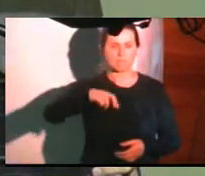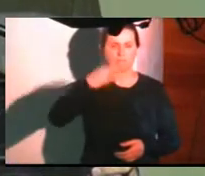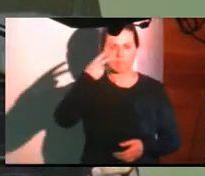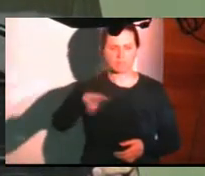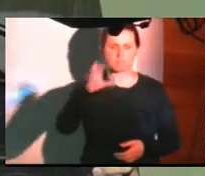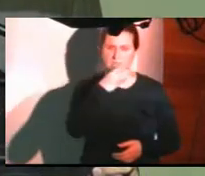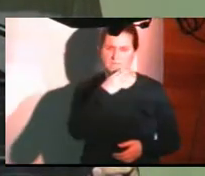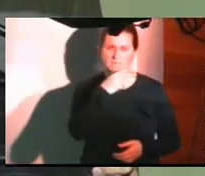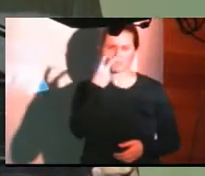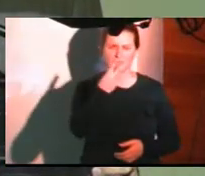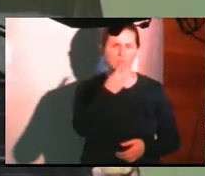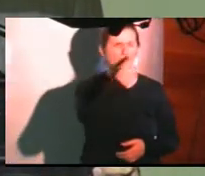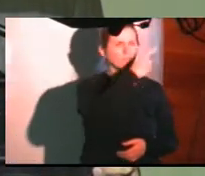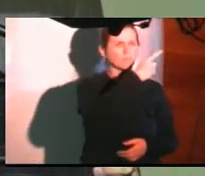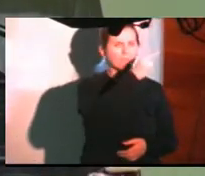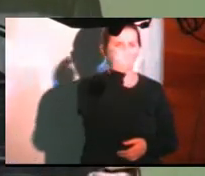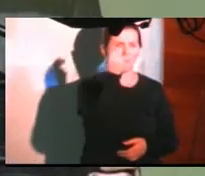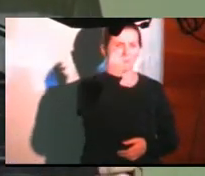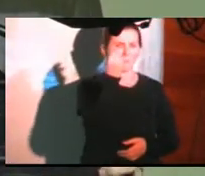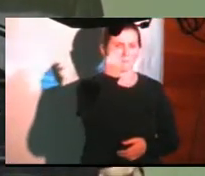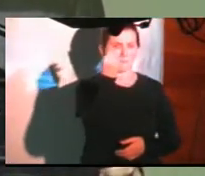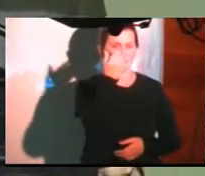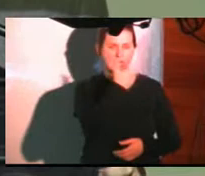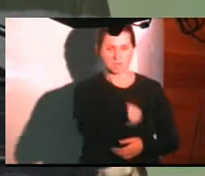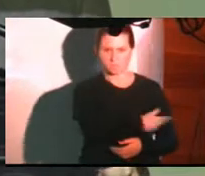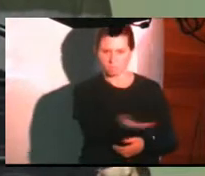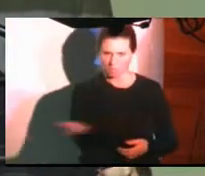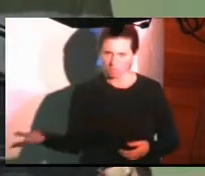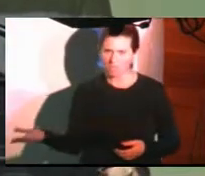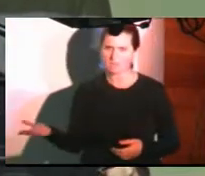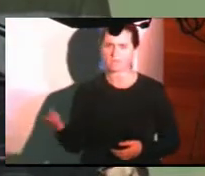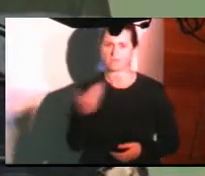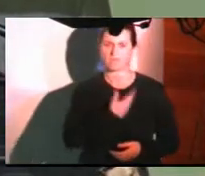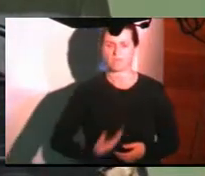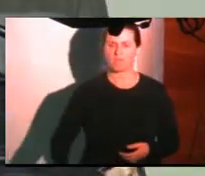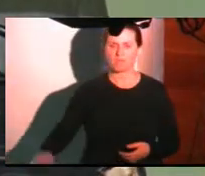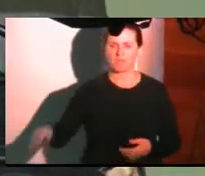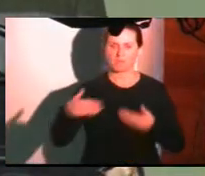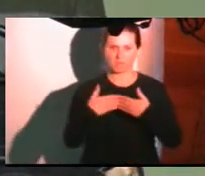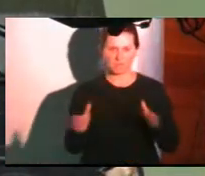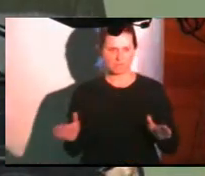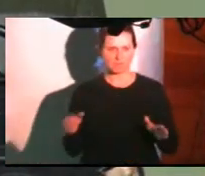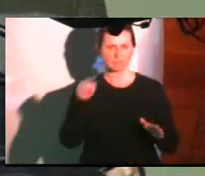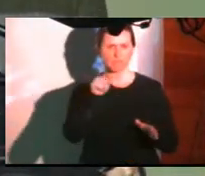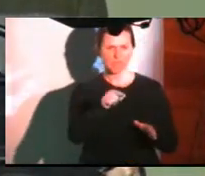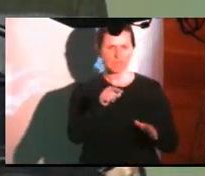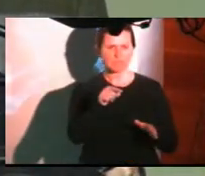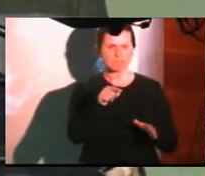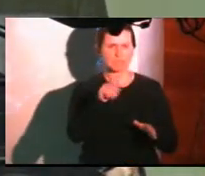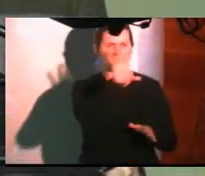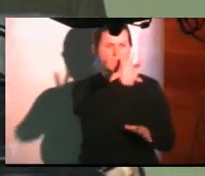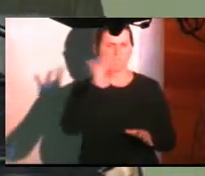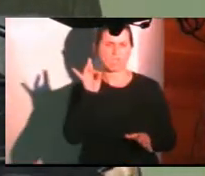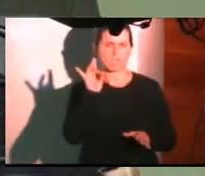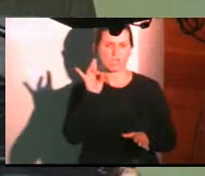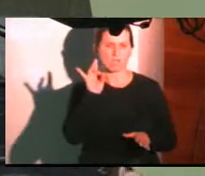abierto, las tomaron de un memorándum de Obama dirigido a todas las